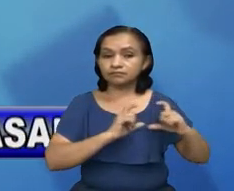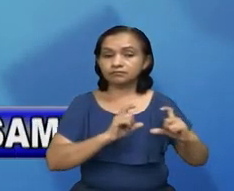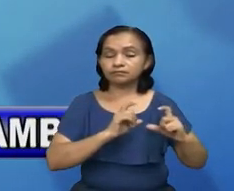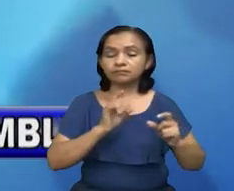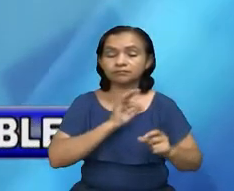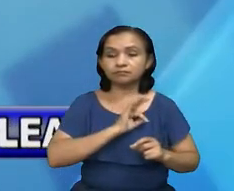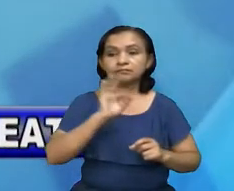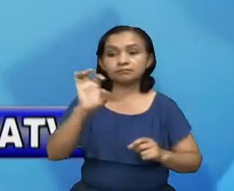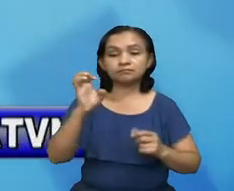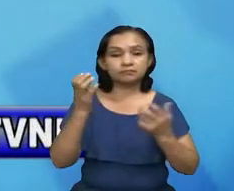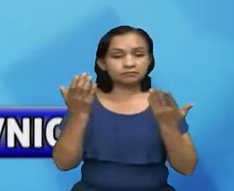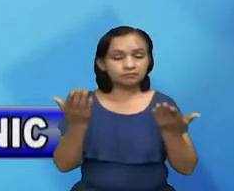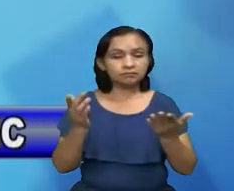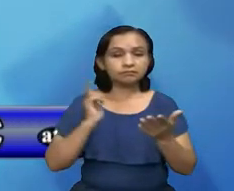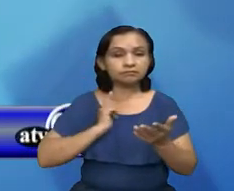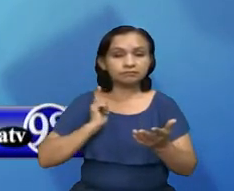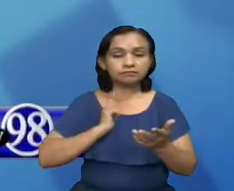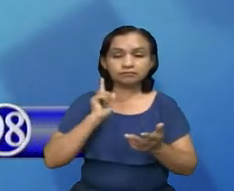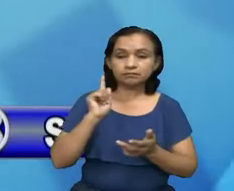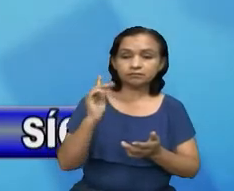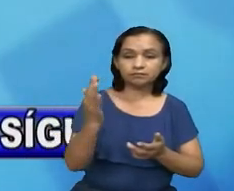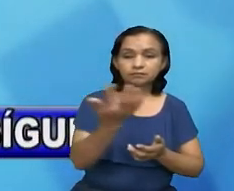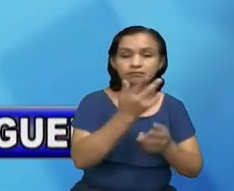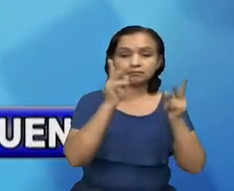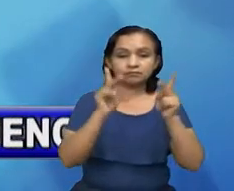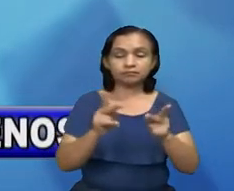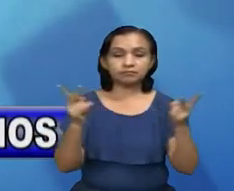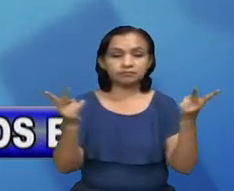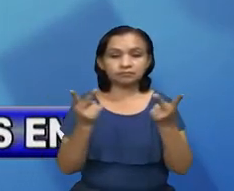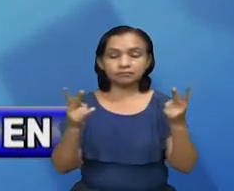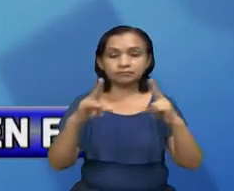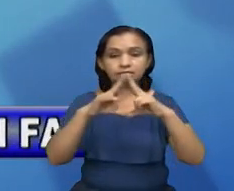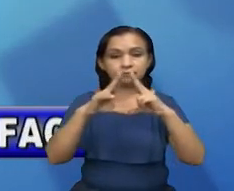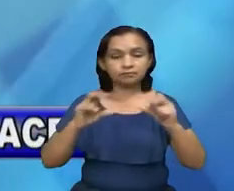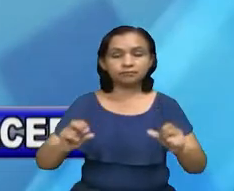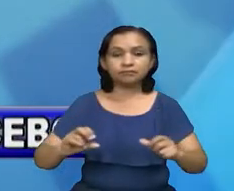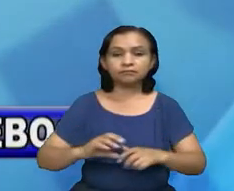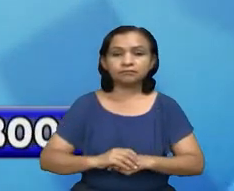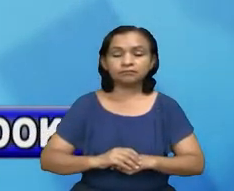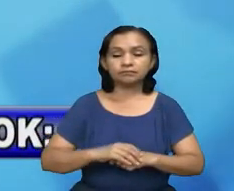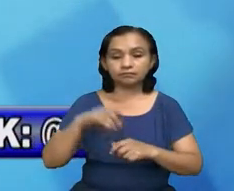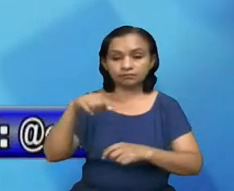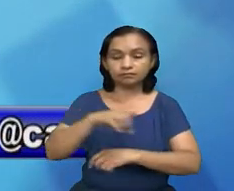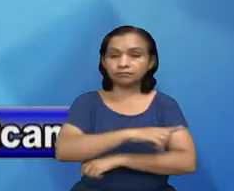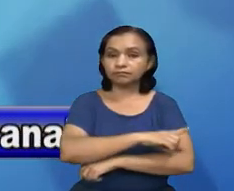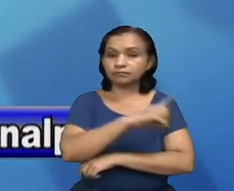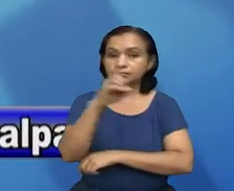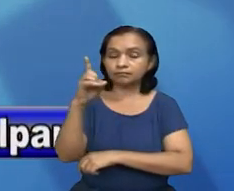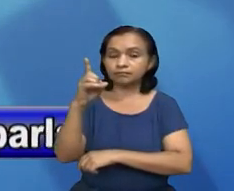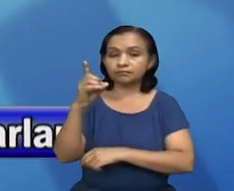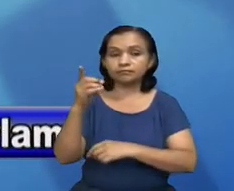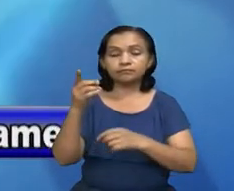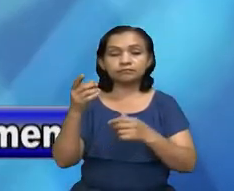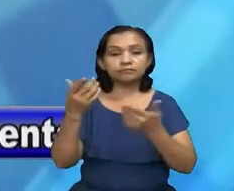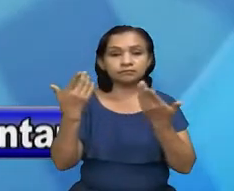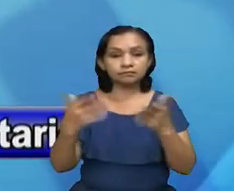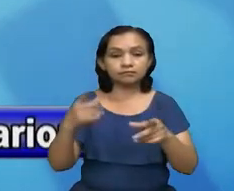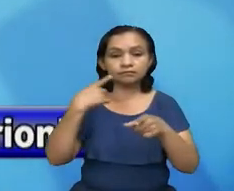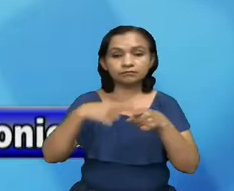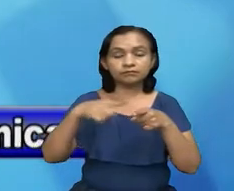fe, buena esperanza que tenemos los nicaragüenses. Al día de hoy, dice la nota del INSS, se han pagado